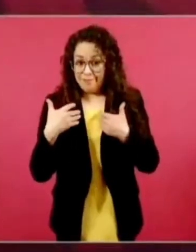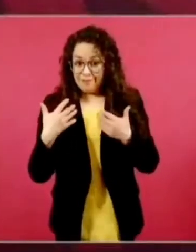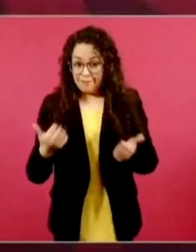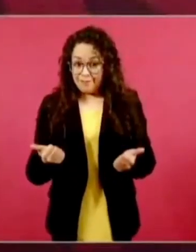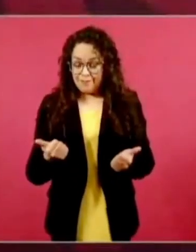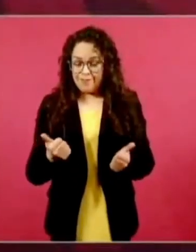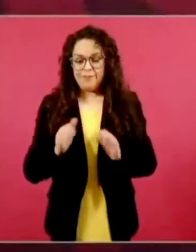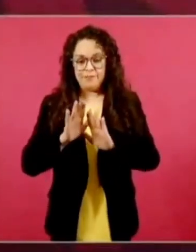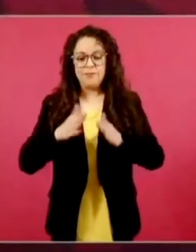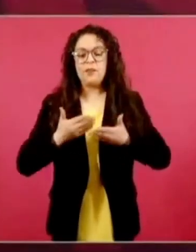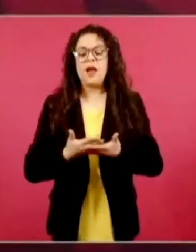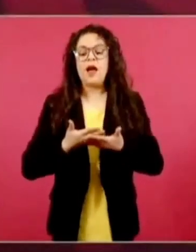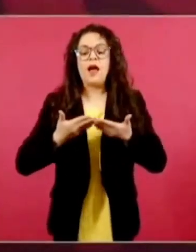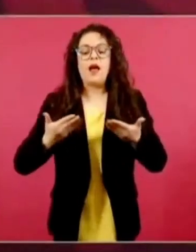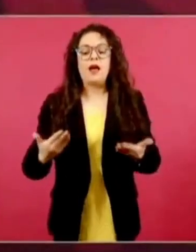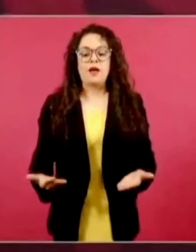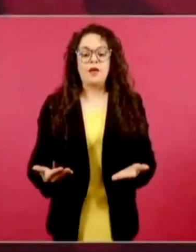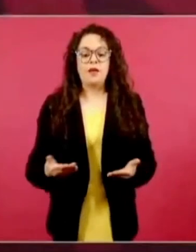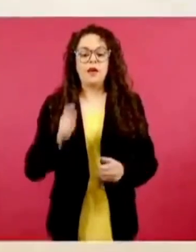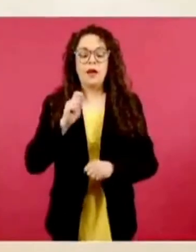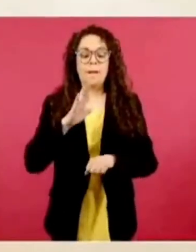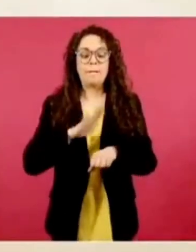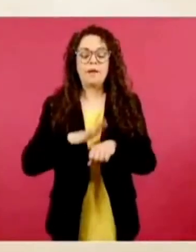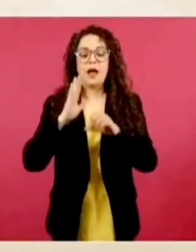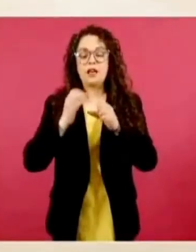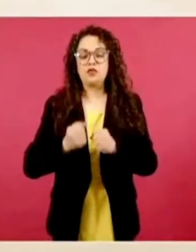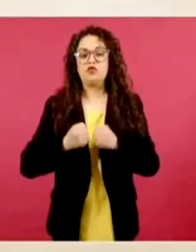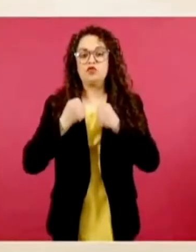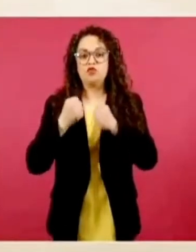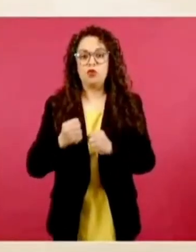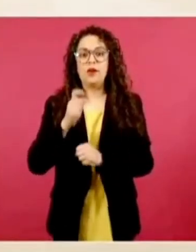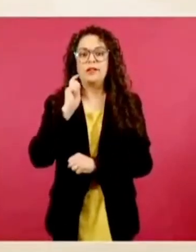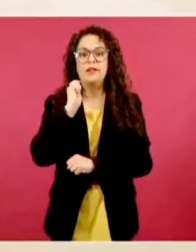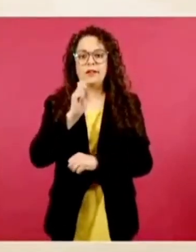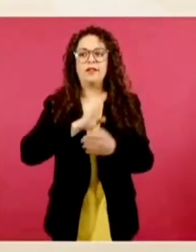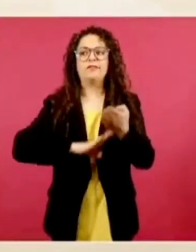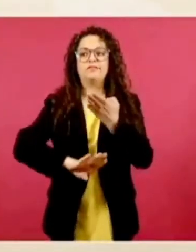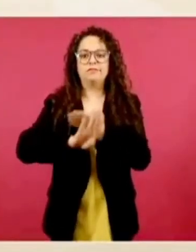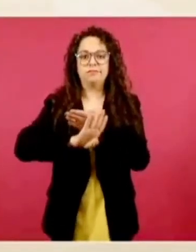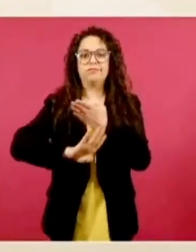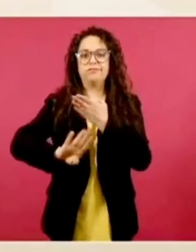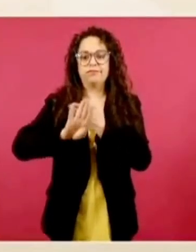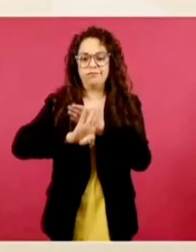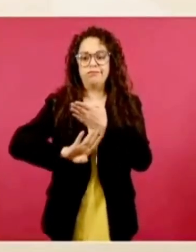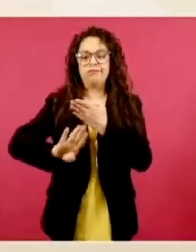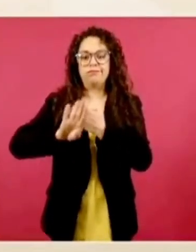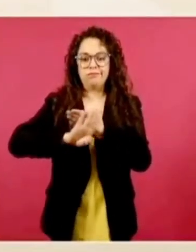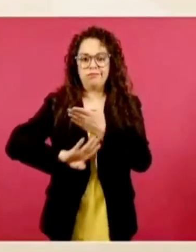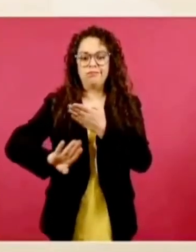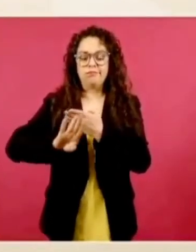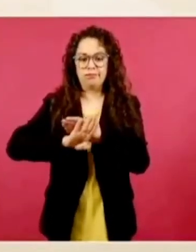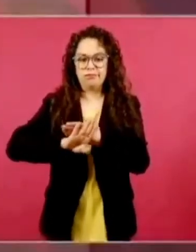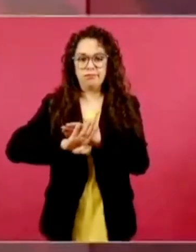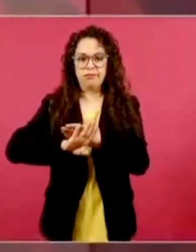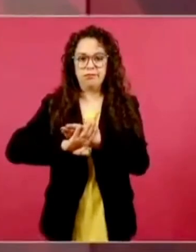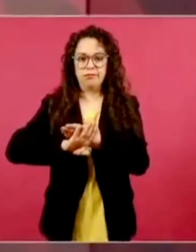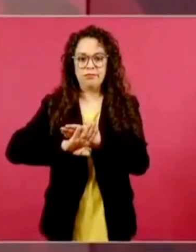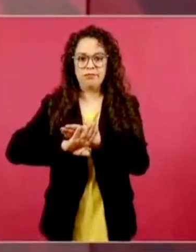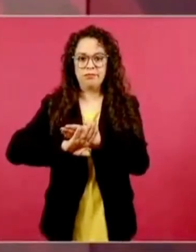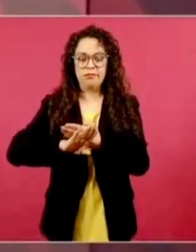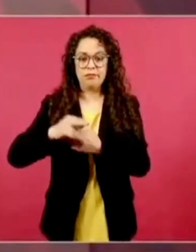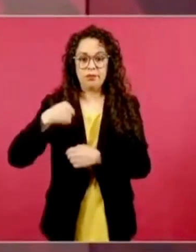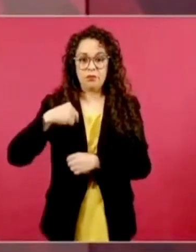pues se intensifica la guerra sucia desde que llegamos al